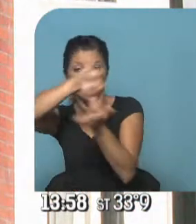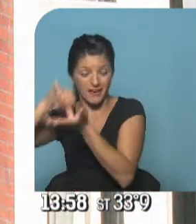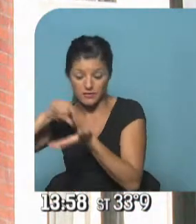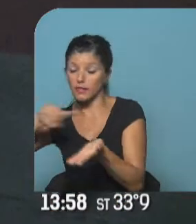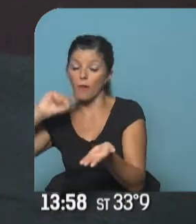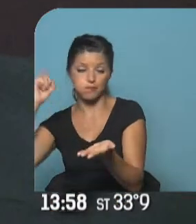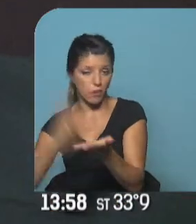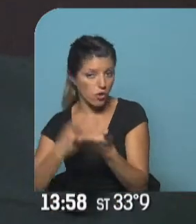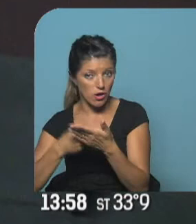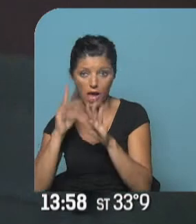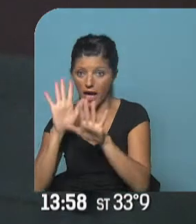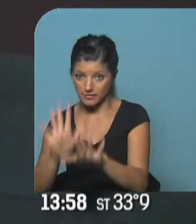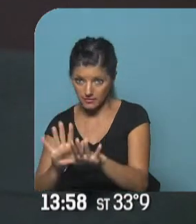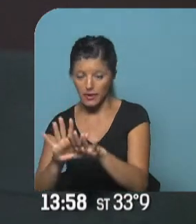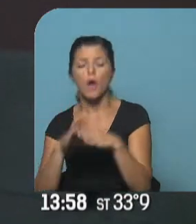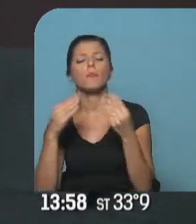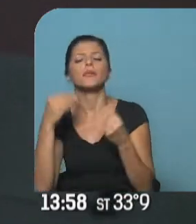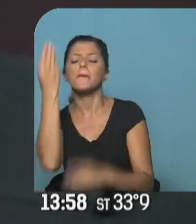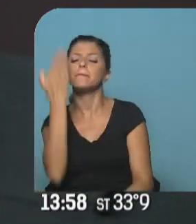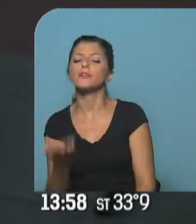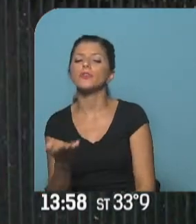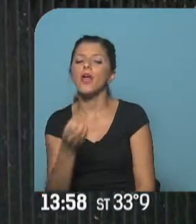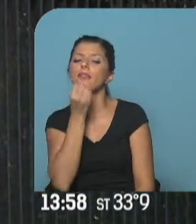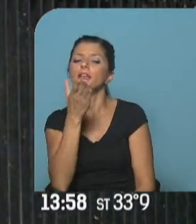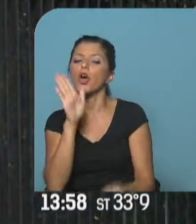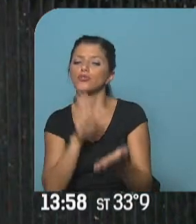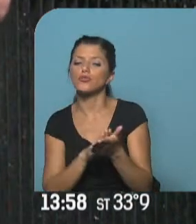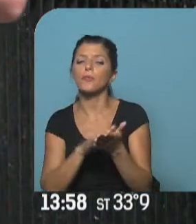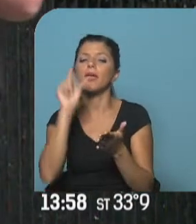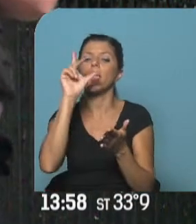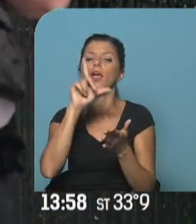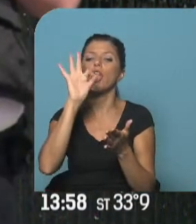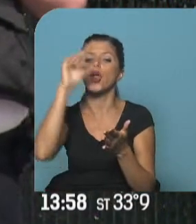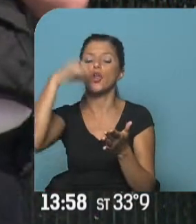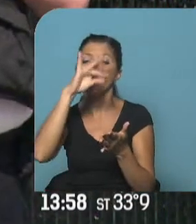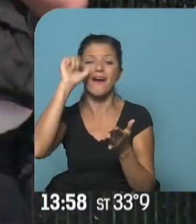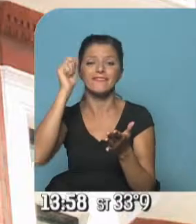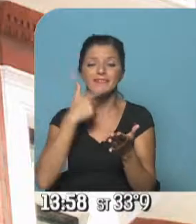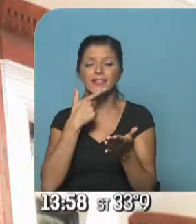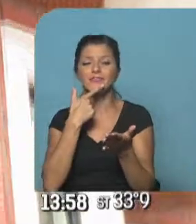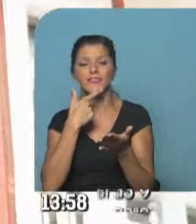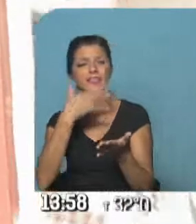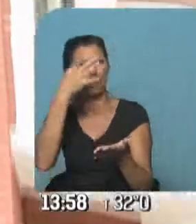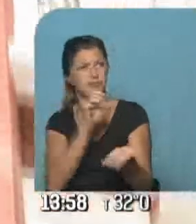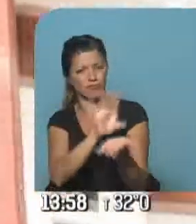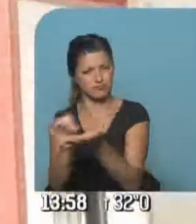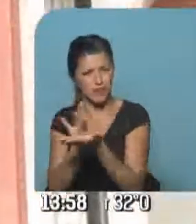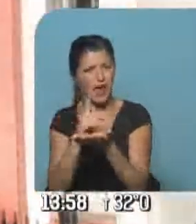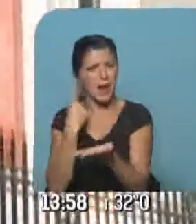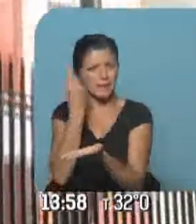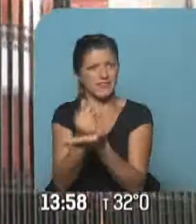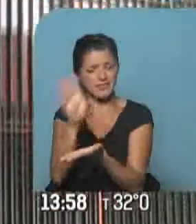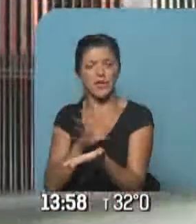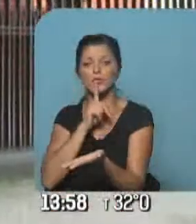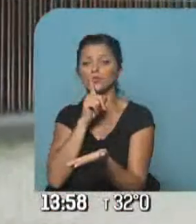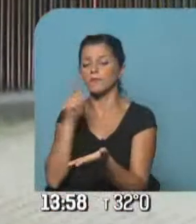es tomada en respuesta a las declaraciones de Assange sobre la decisión de Londres de expulsar a diplomáticos rusos. Ecuador consideró que Assange